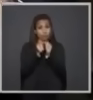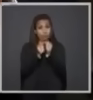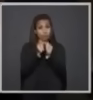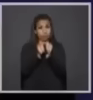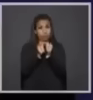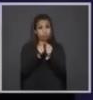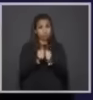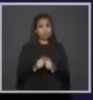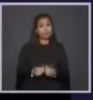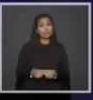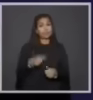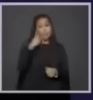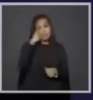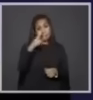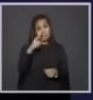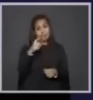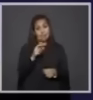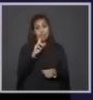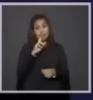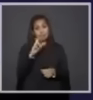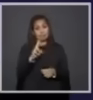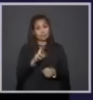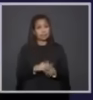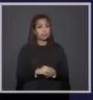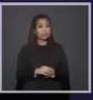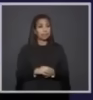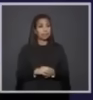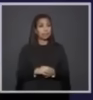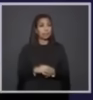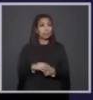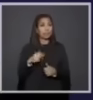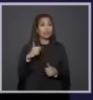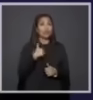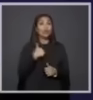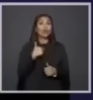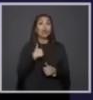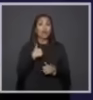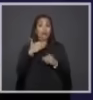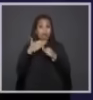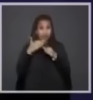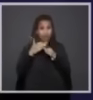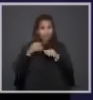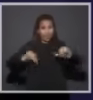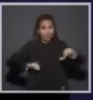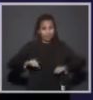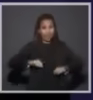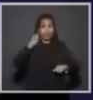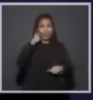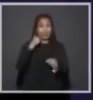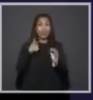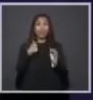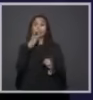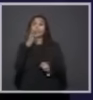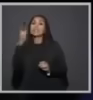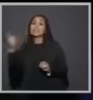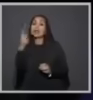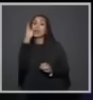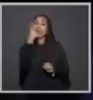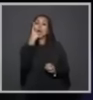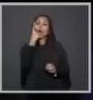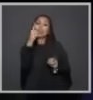esta dinámica yo le voy a decir temas y lo que queremos es que nos conteste con una pregunta o una frase muy